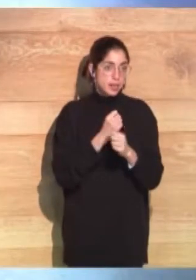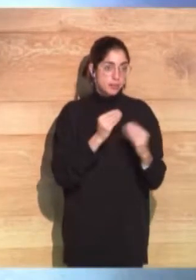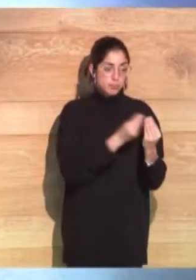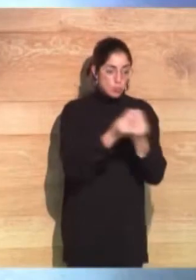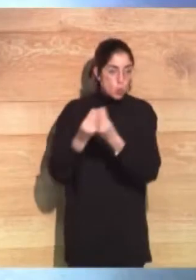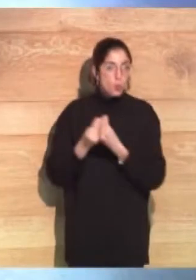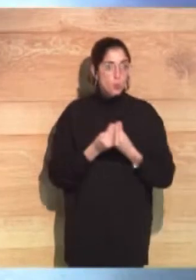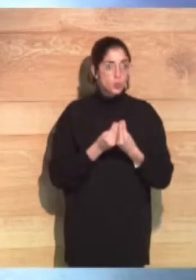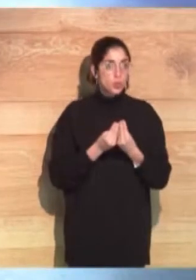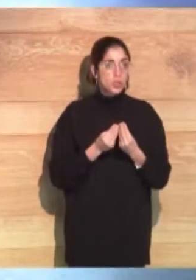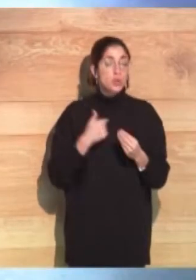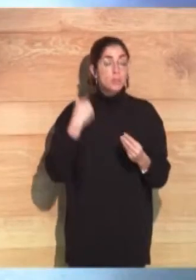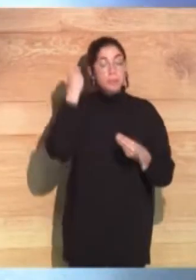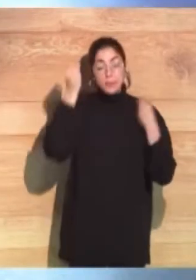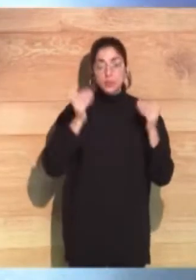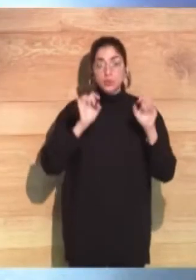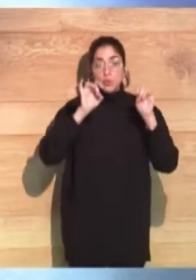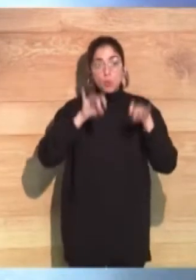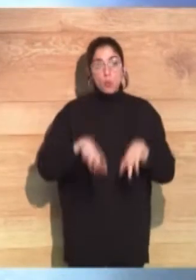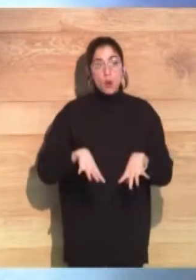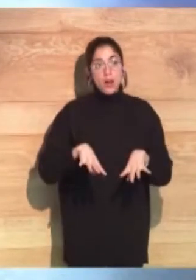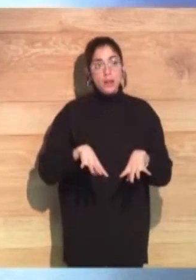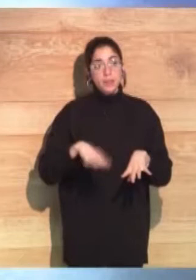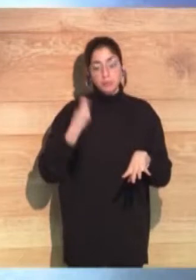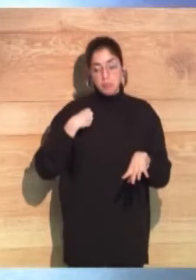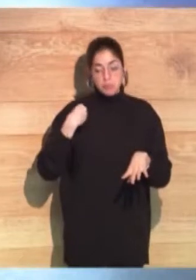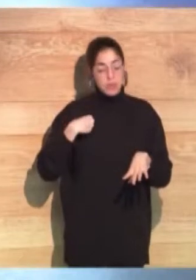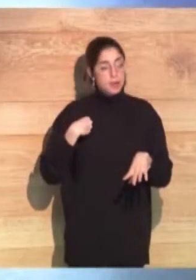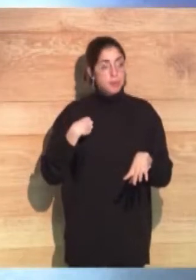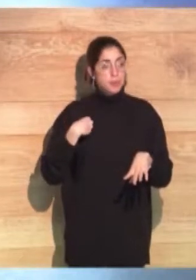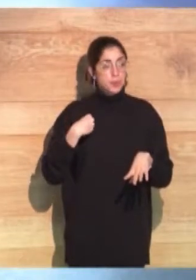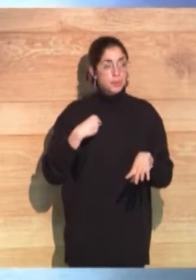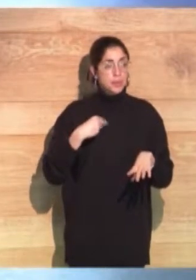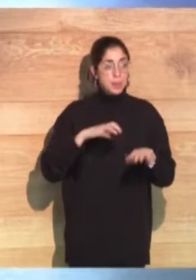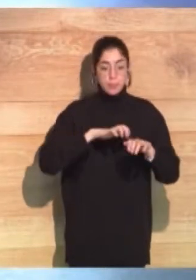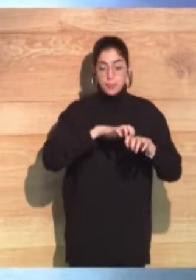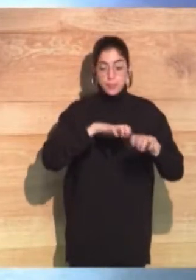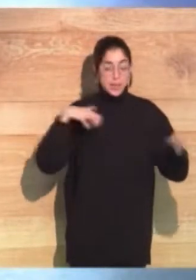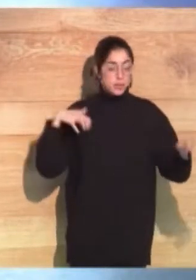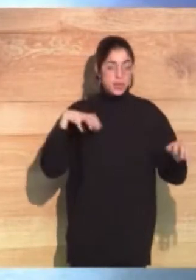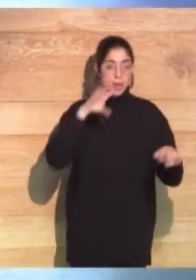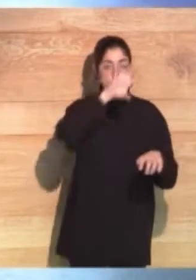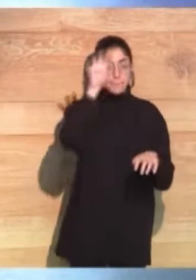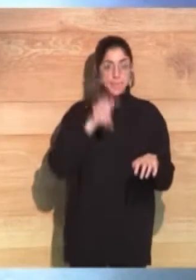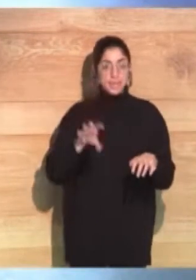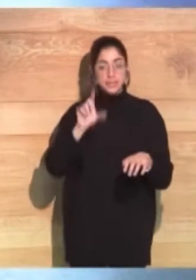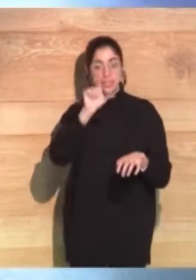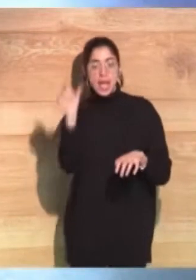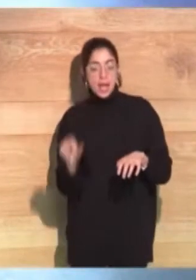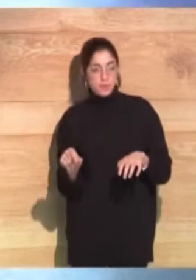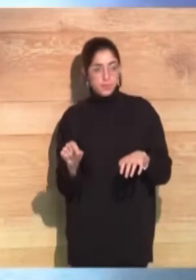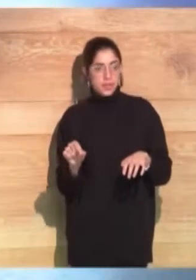Y creo que lo mismo se podría decir de la mayoría de los demás países africanos. Tenemos